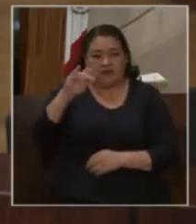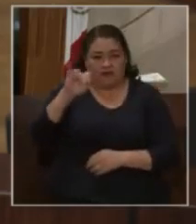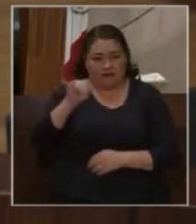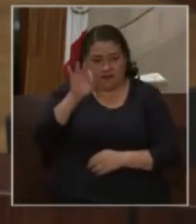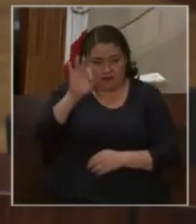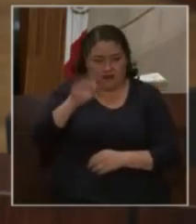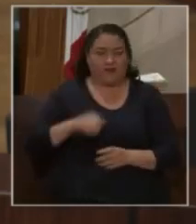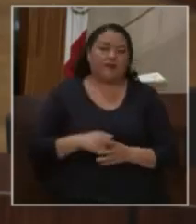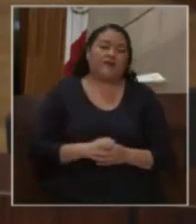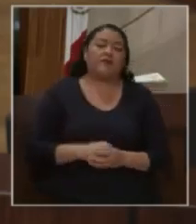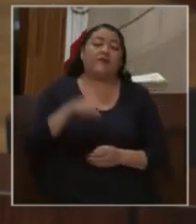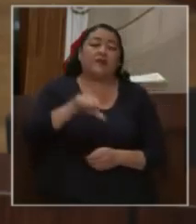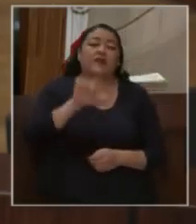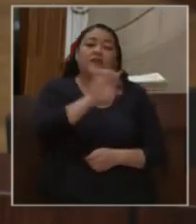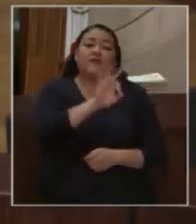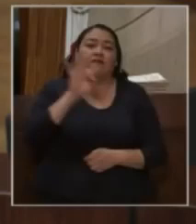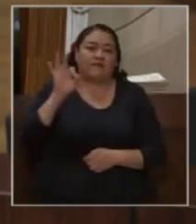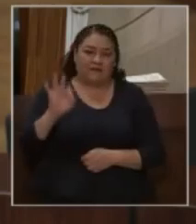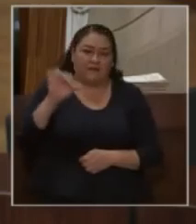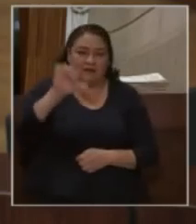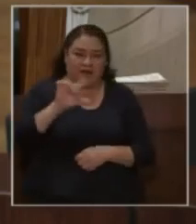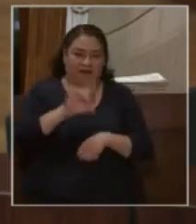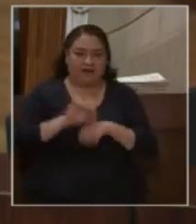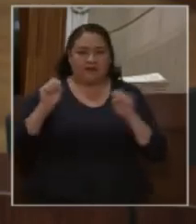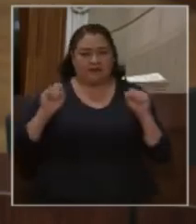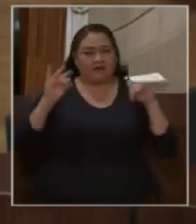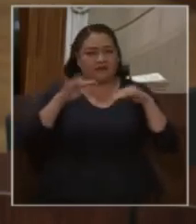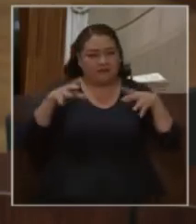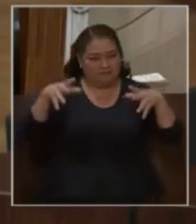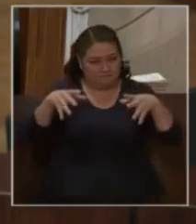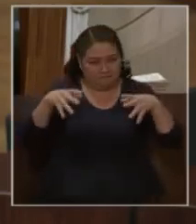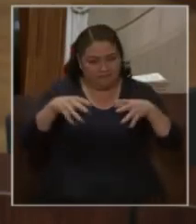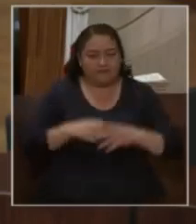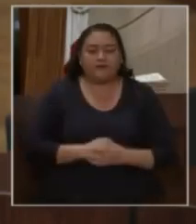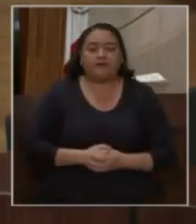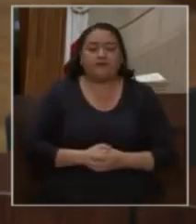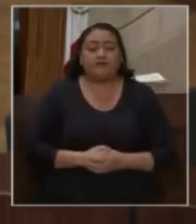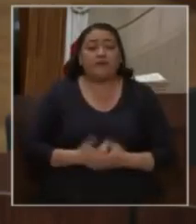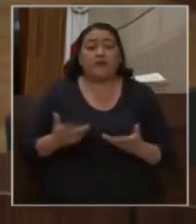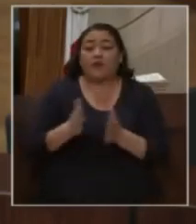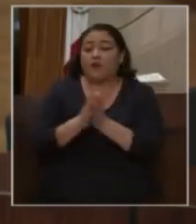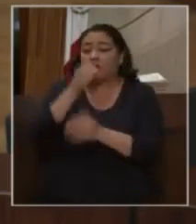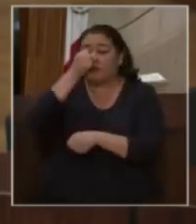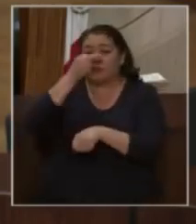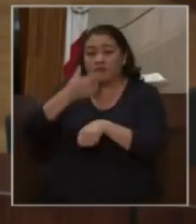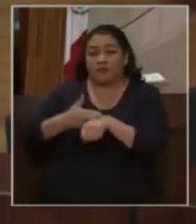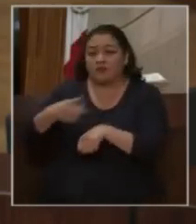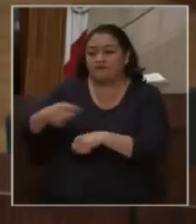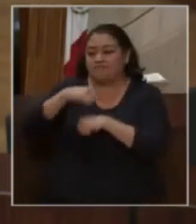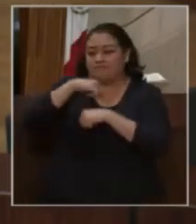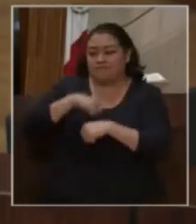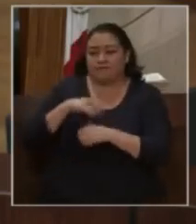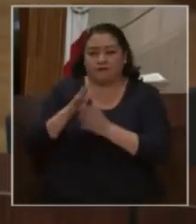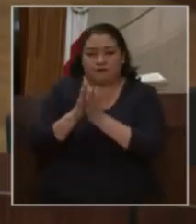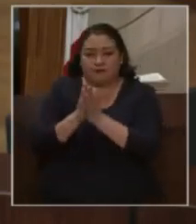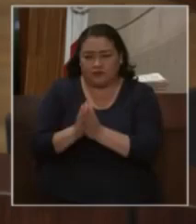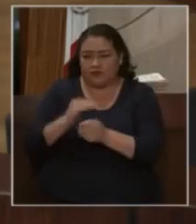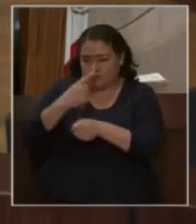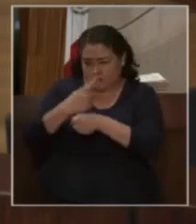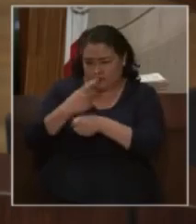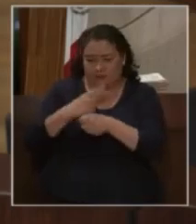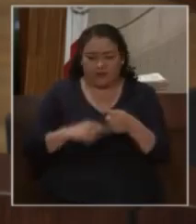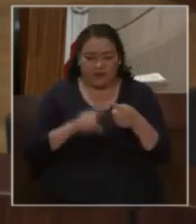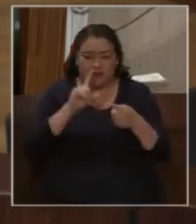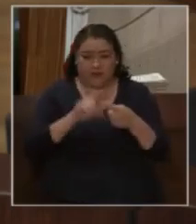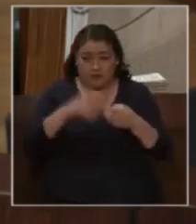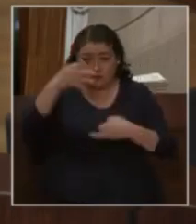Poder Judicial de la Federación, convocada para esta fecha. Secretaria General de Acuerdos, procede a